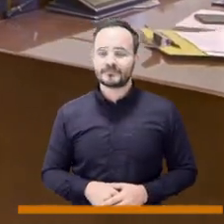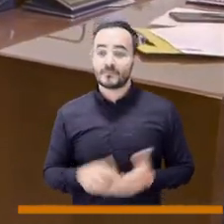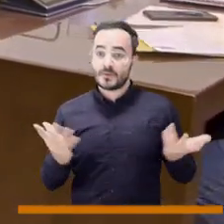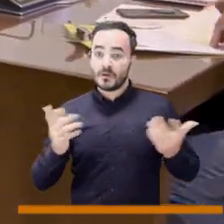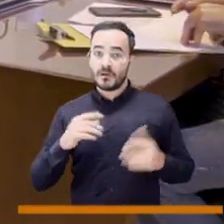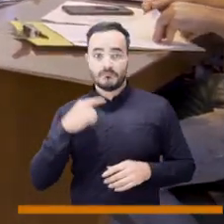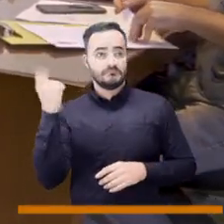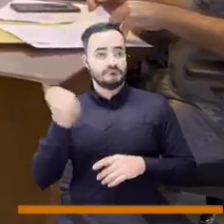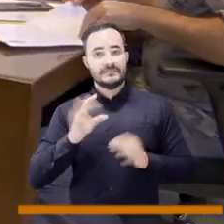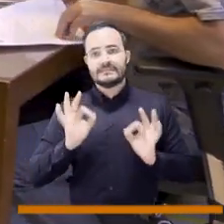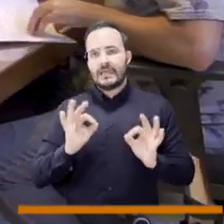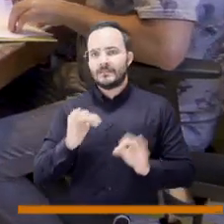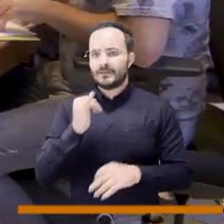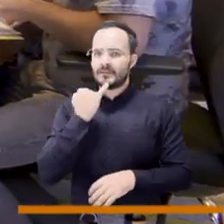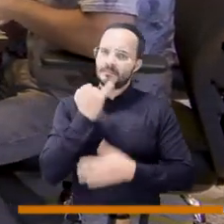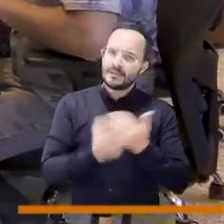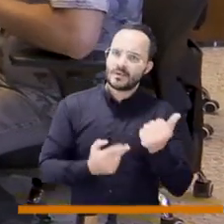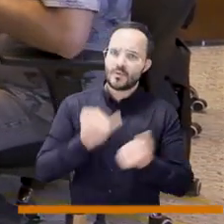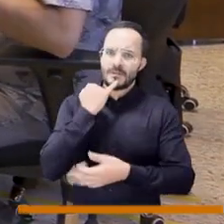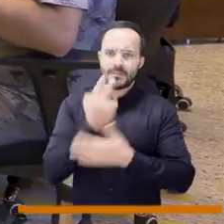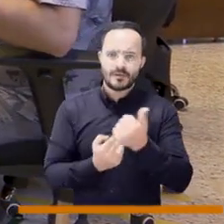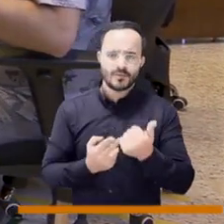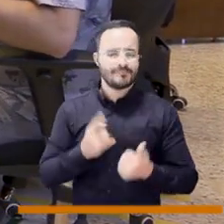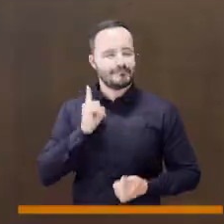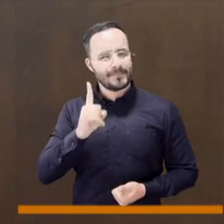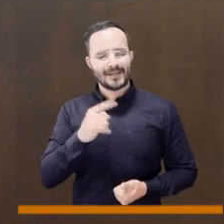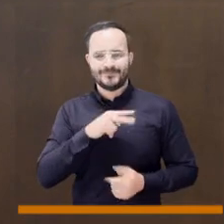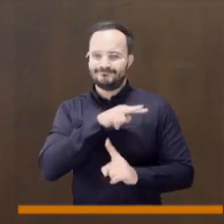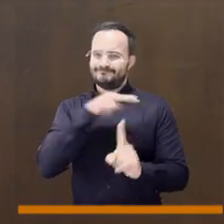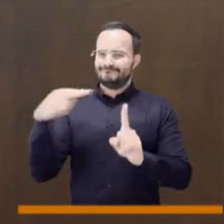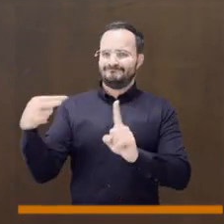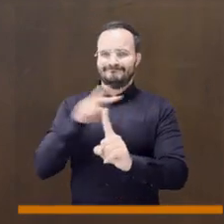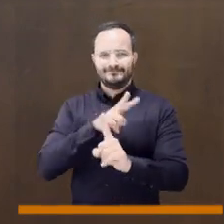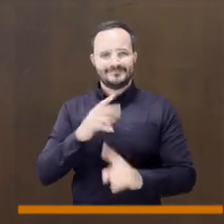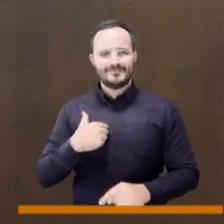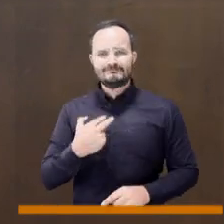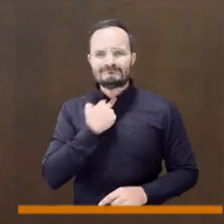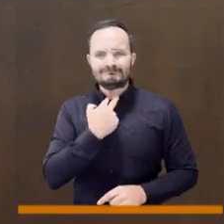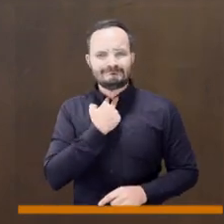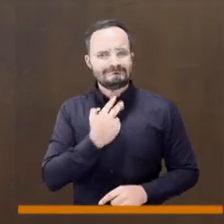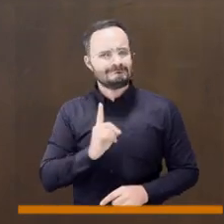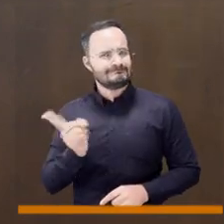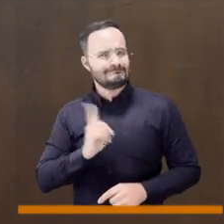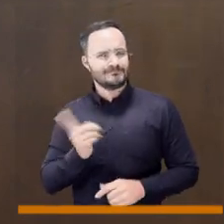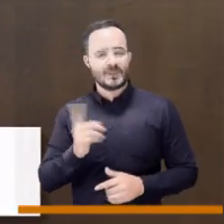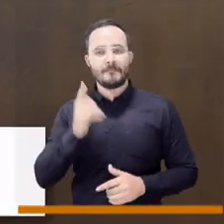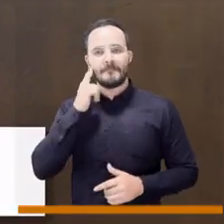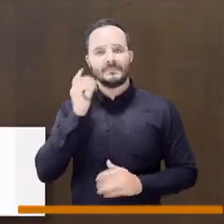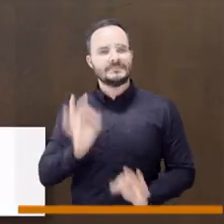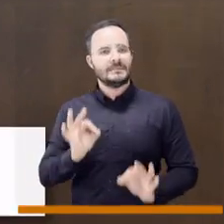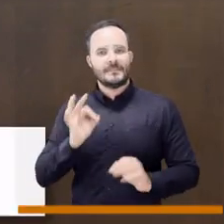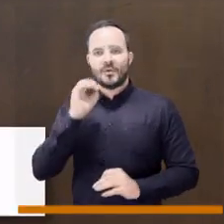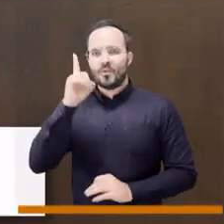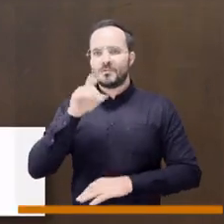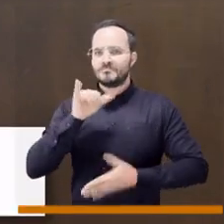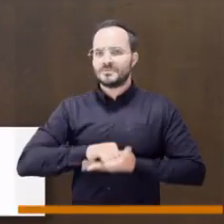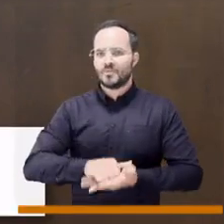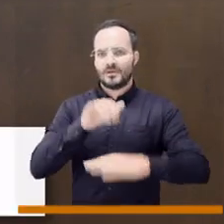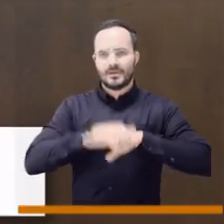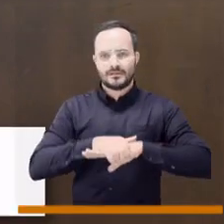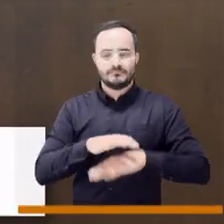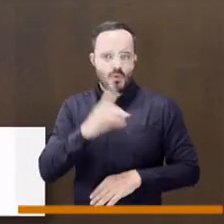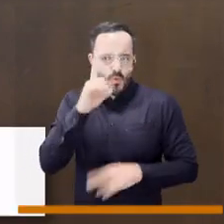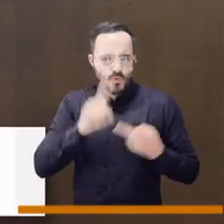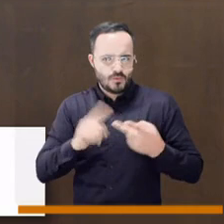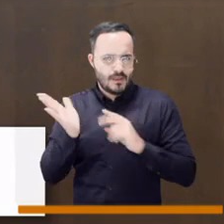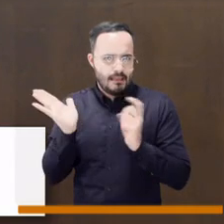de bilingüismo y es una mirada bastante reduccionista porque siempre se mira hacia el inglés, como si las otras lenguas no existieran. Por